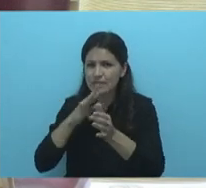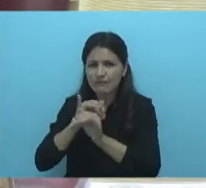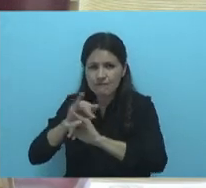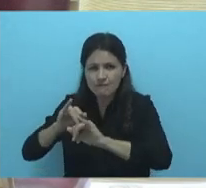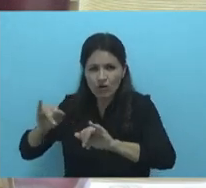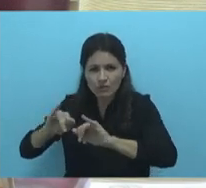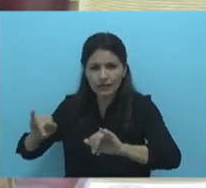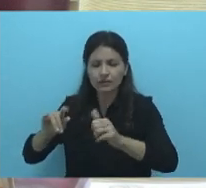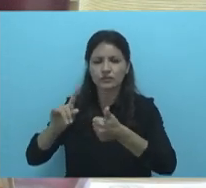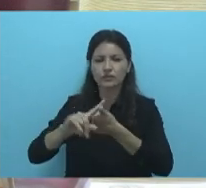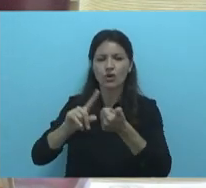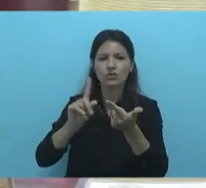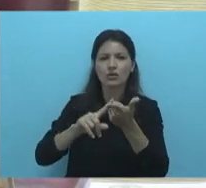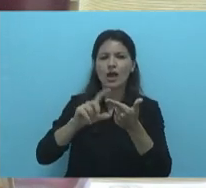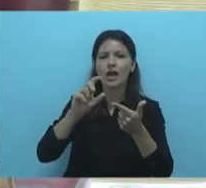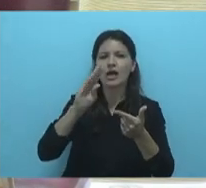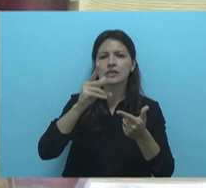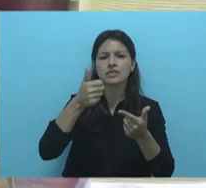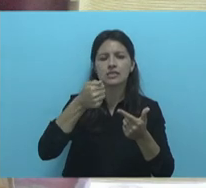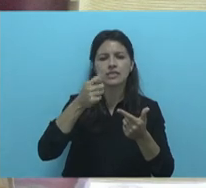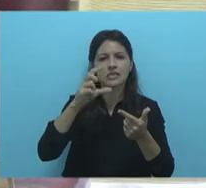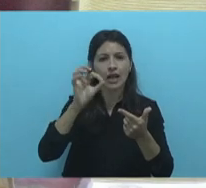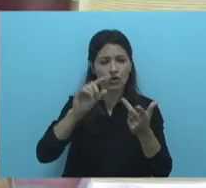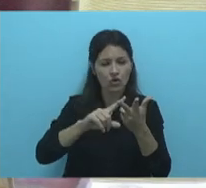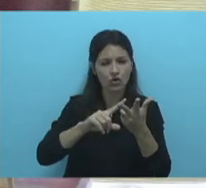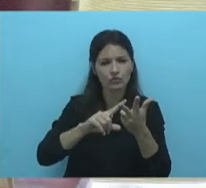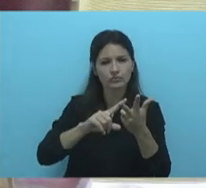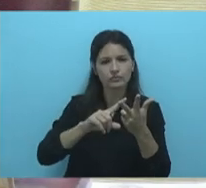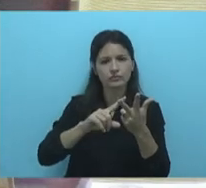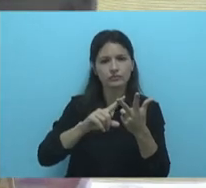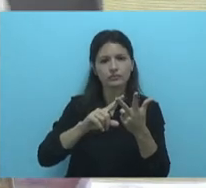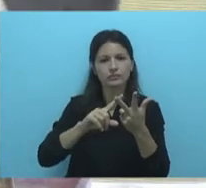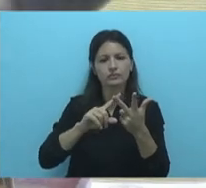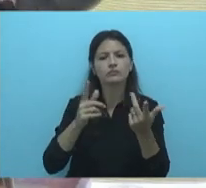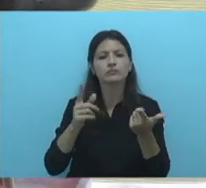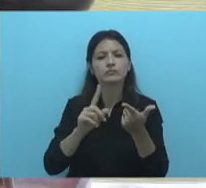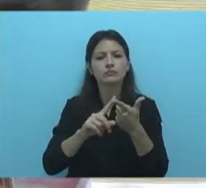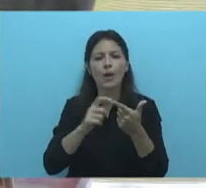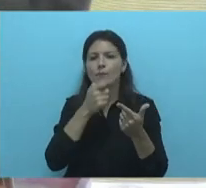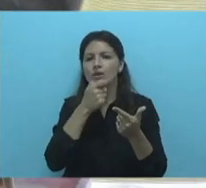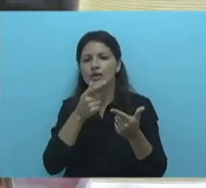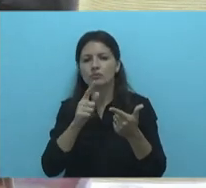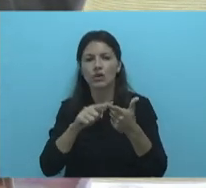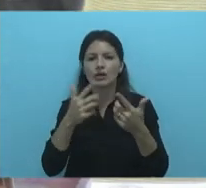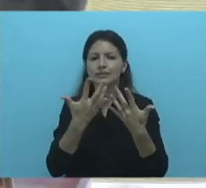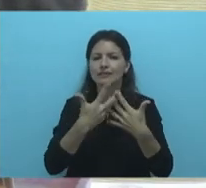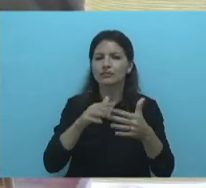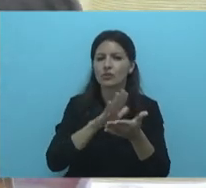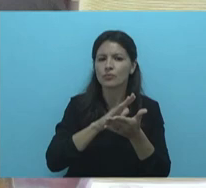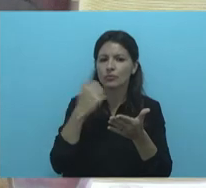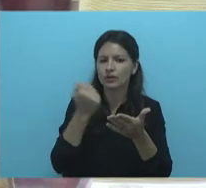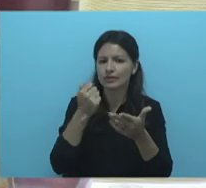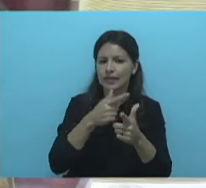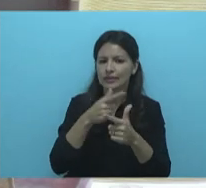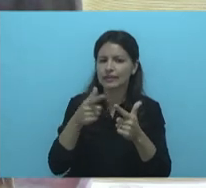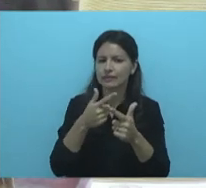informáticos, la provincia del Chaco fue hackeada en sus sistemas informáticos y dejaron sin un servicio esencial esos